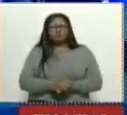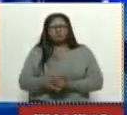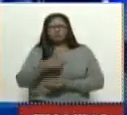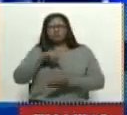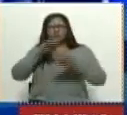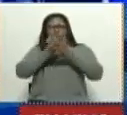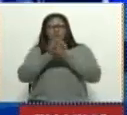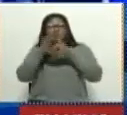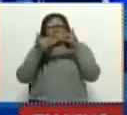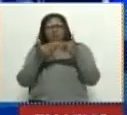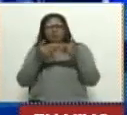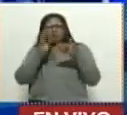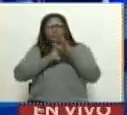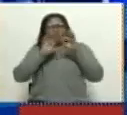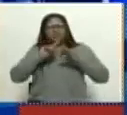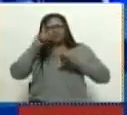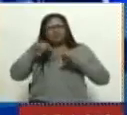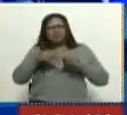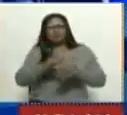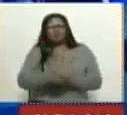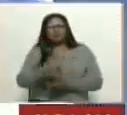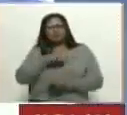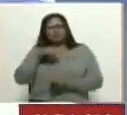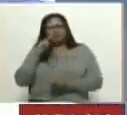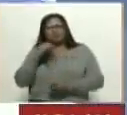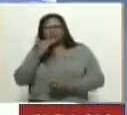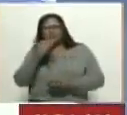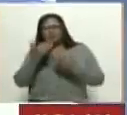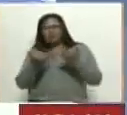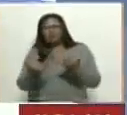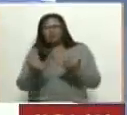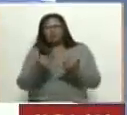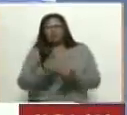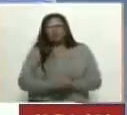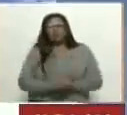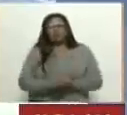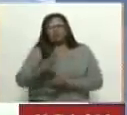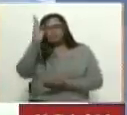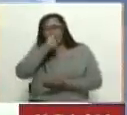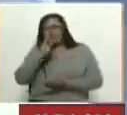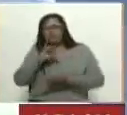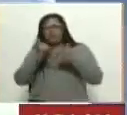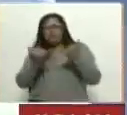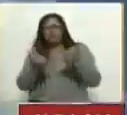Yo Pedro estérile del movimiento de los trabajadores Rurales sin tierra del Brasil